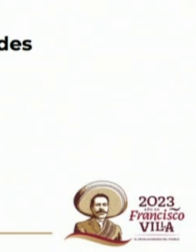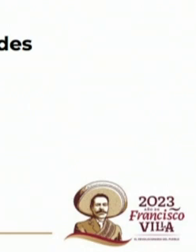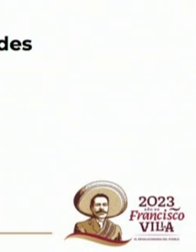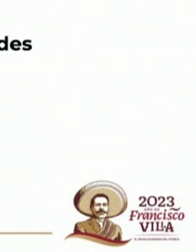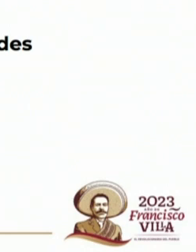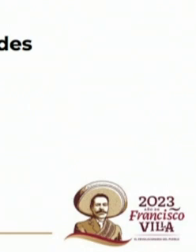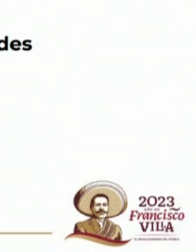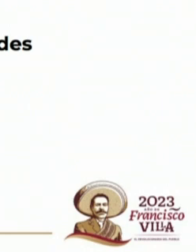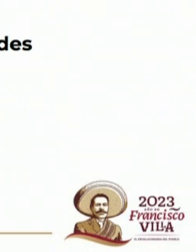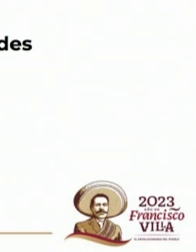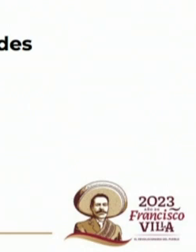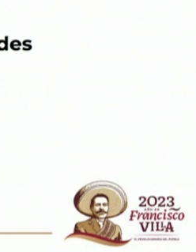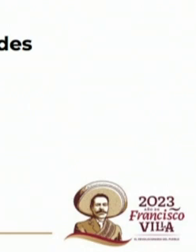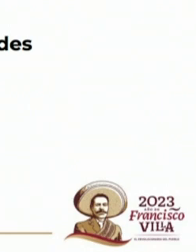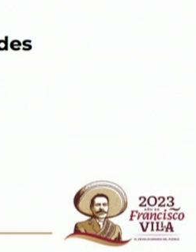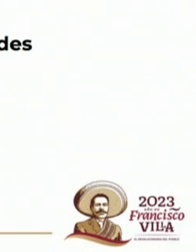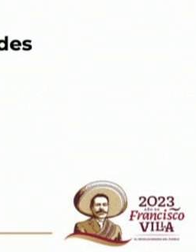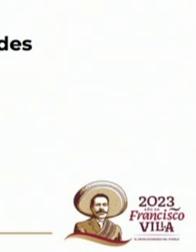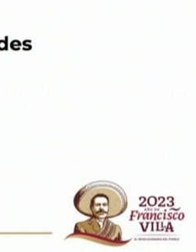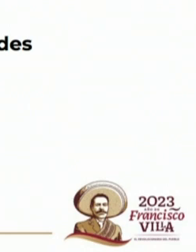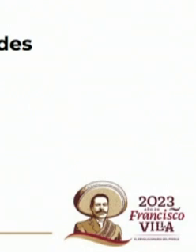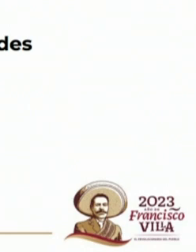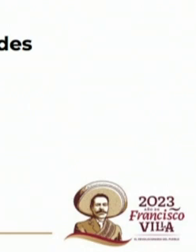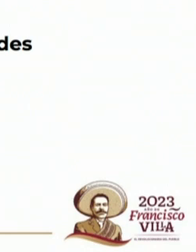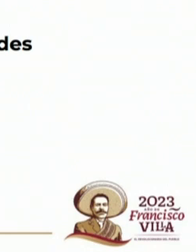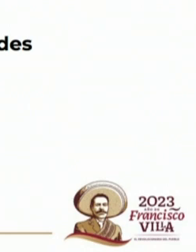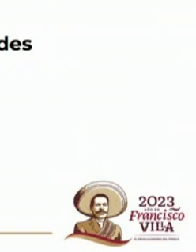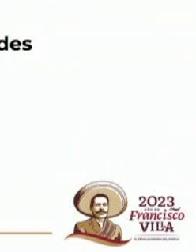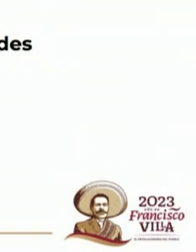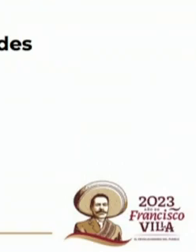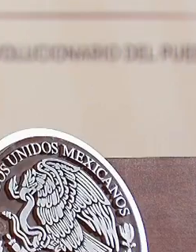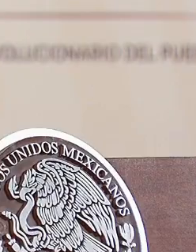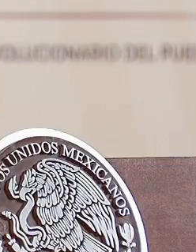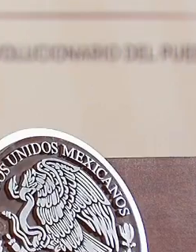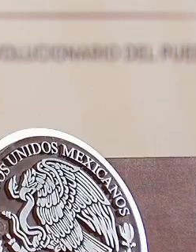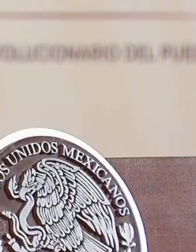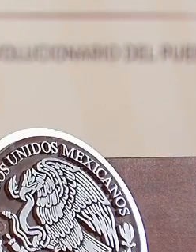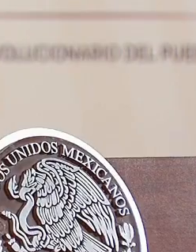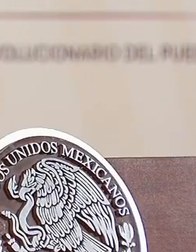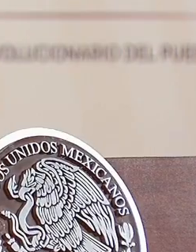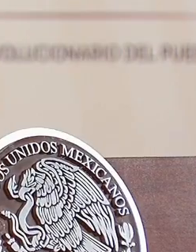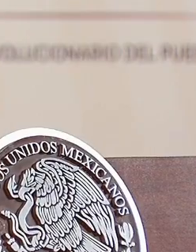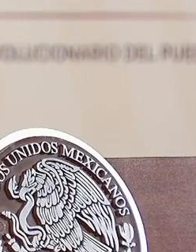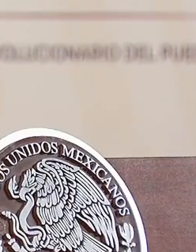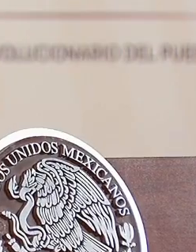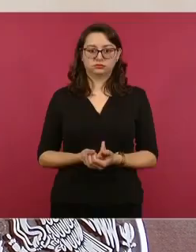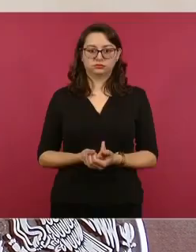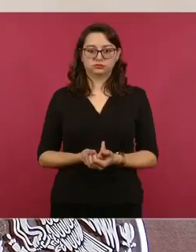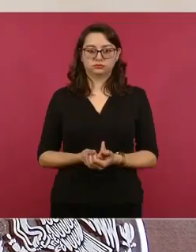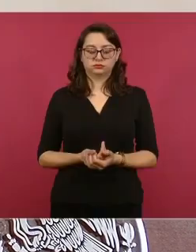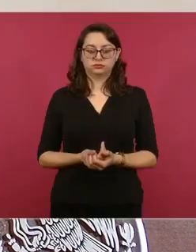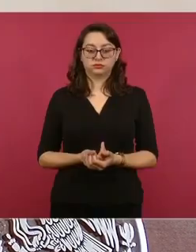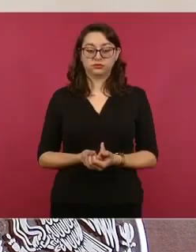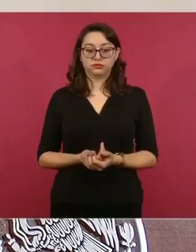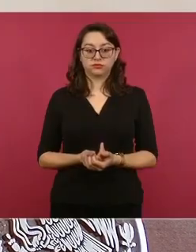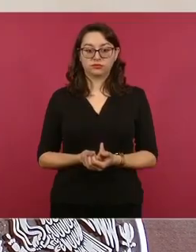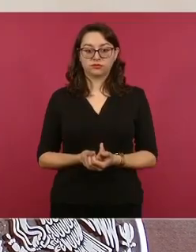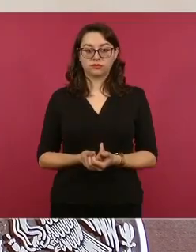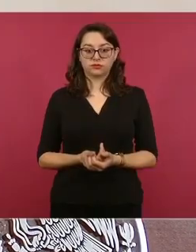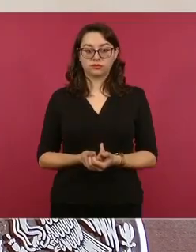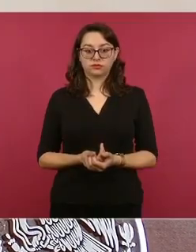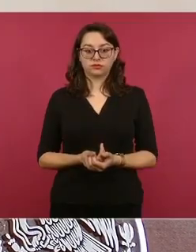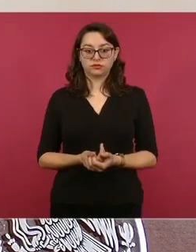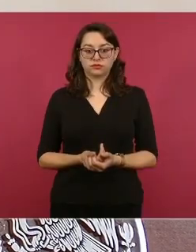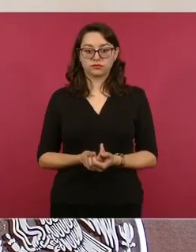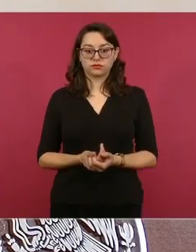o de Colima o de Michoacán, en la Huasteca Alta de Veracruz, en Zacatecas, en Morelos, en Campeche, y